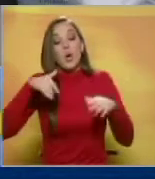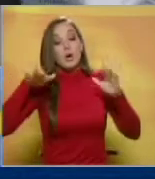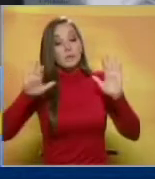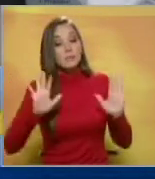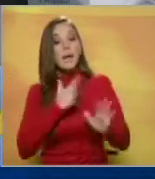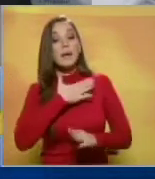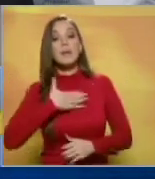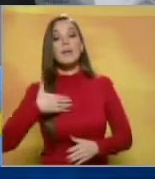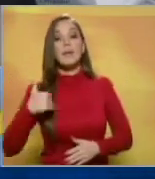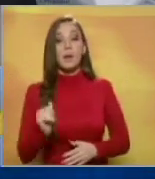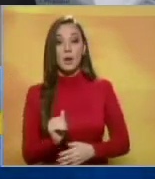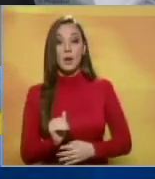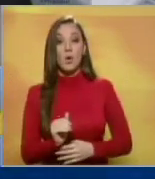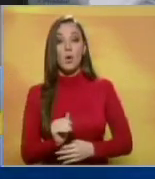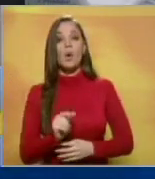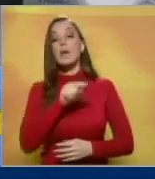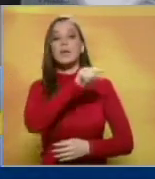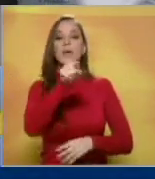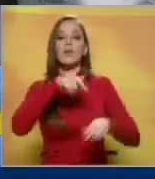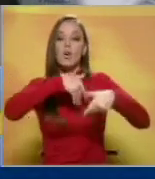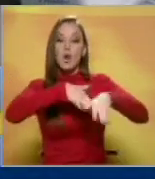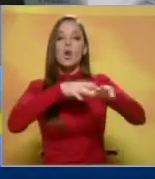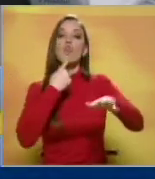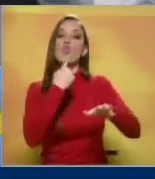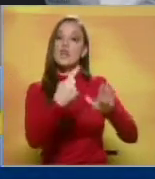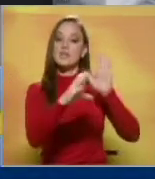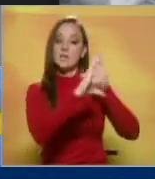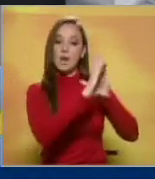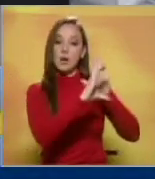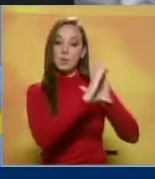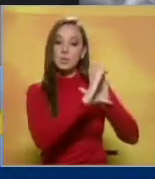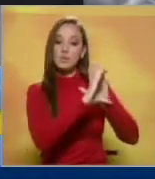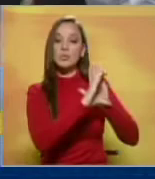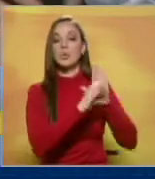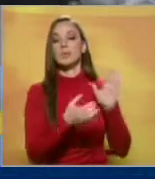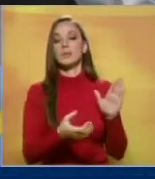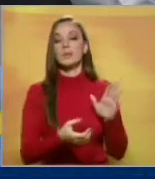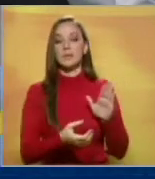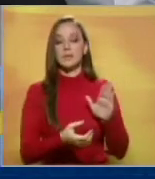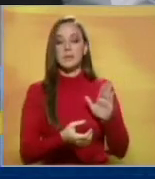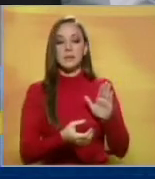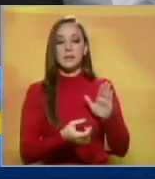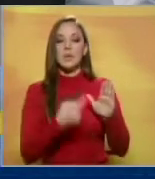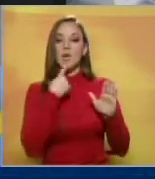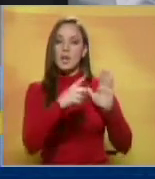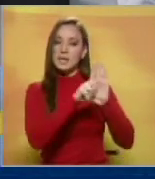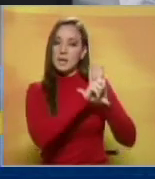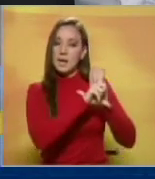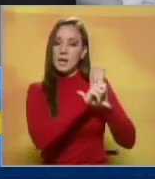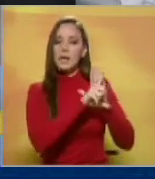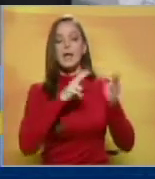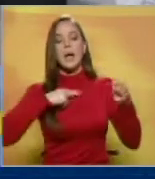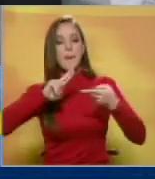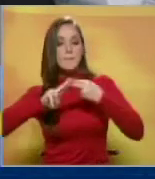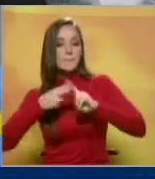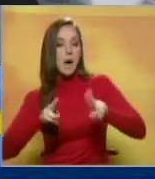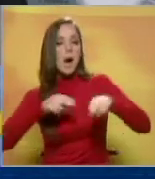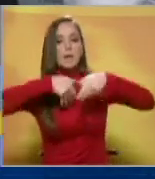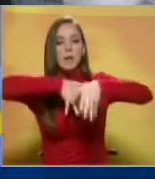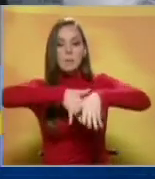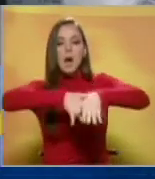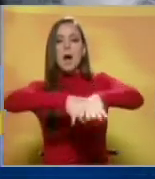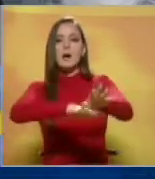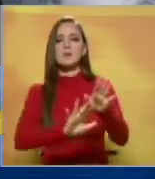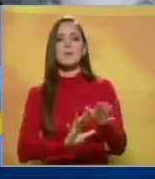que acudan de acuerdo a lo que establece la constitución y la ley en paz y sin